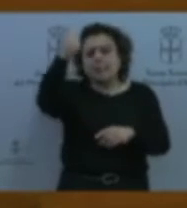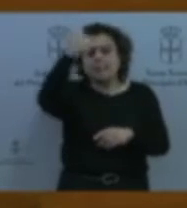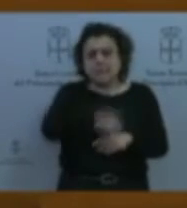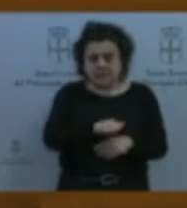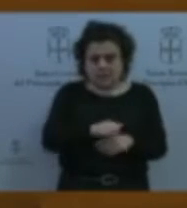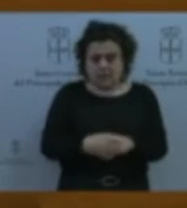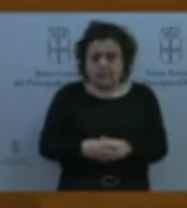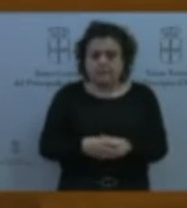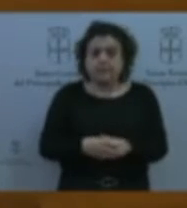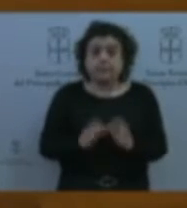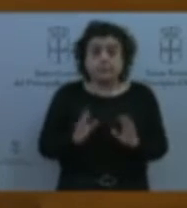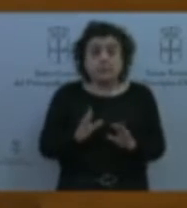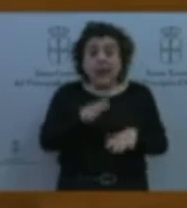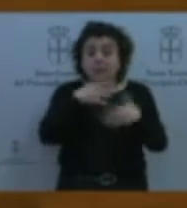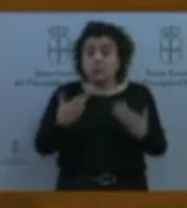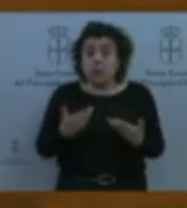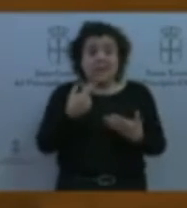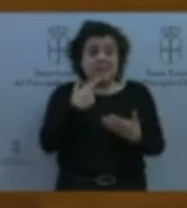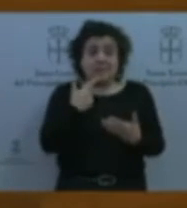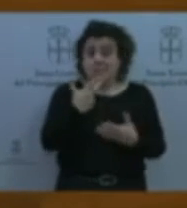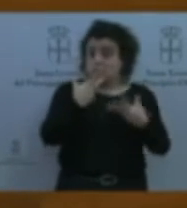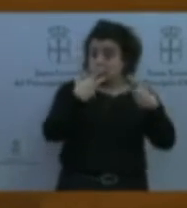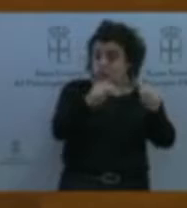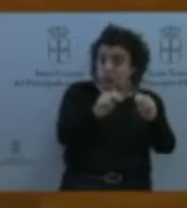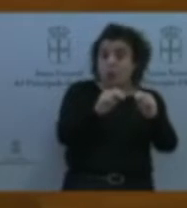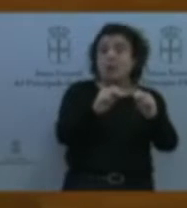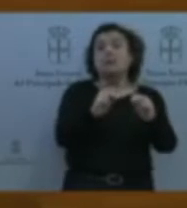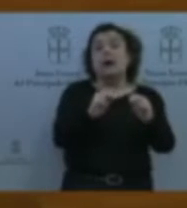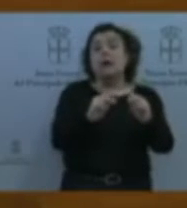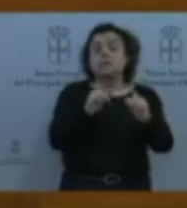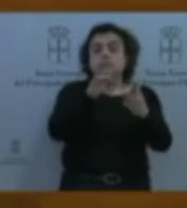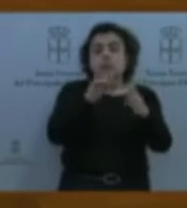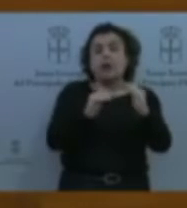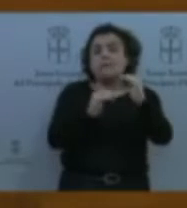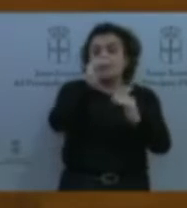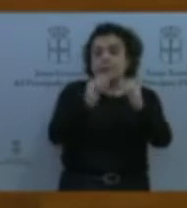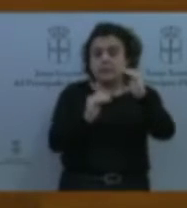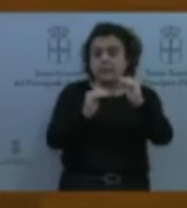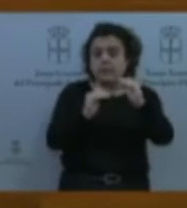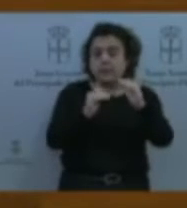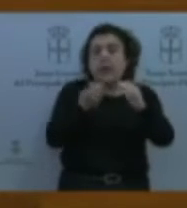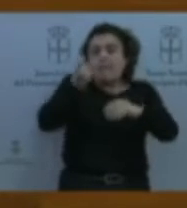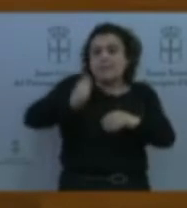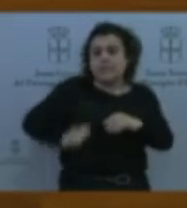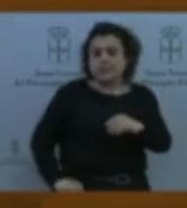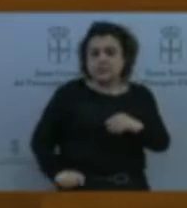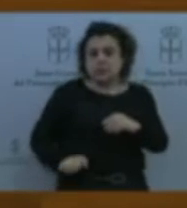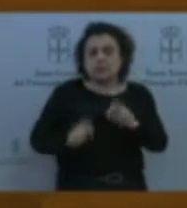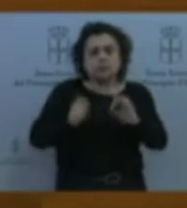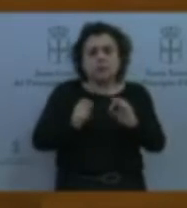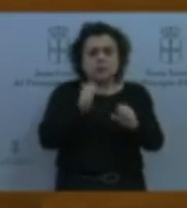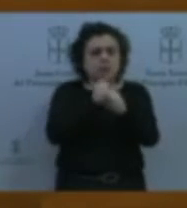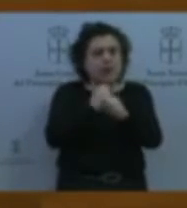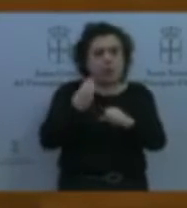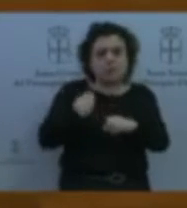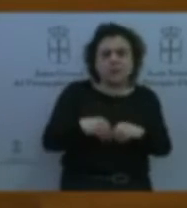salarial, la diferencia que hay entre las mujeres y los hombres a la hora de cobrar un sueldo por el mismo empleo, por cierto que Asturias sigue estando a la cabeza